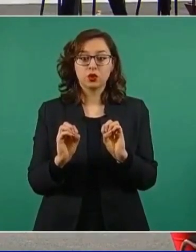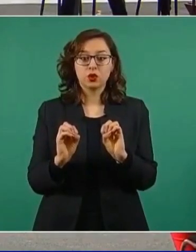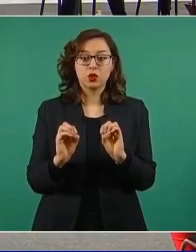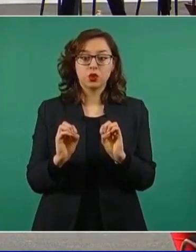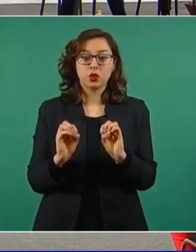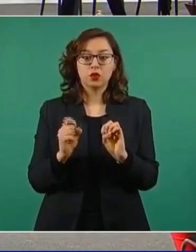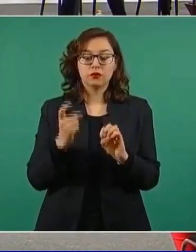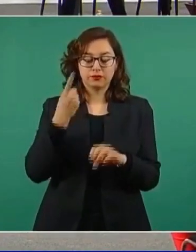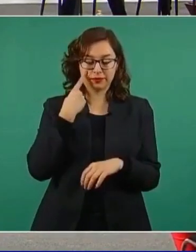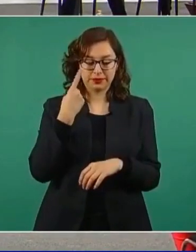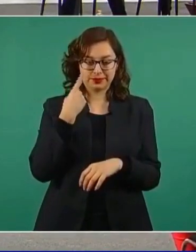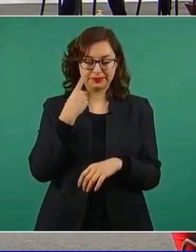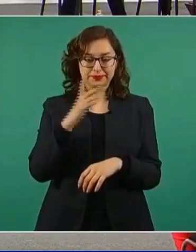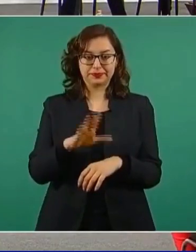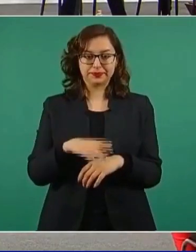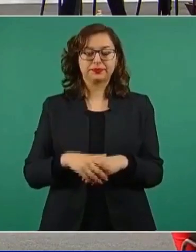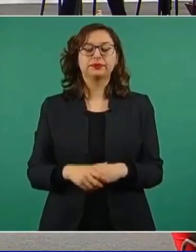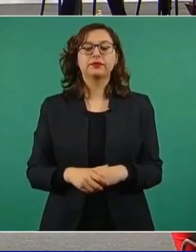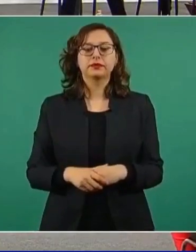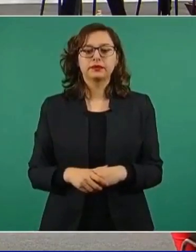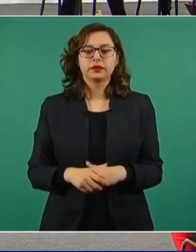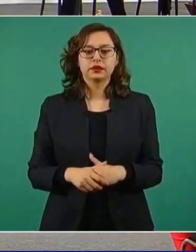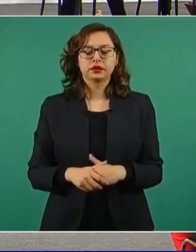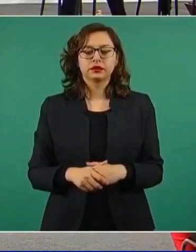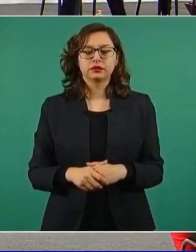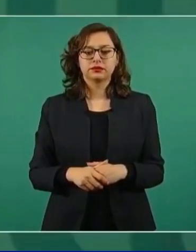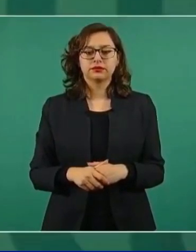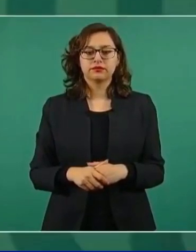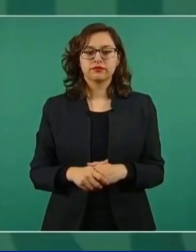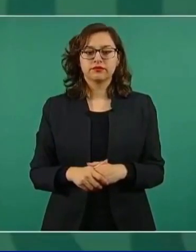Fíjense, los